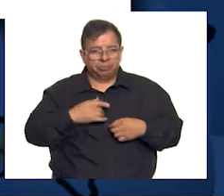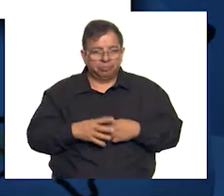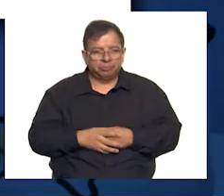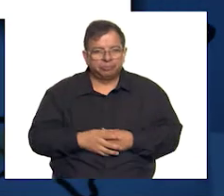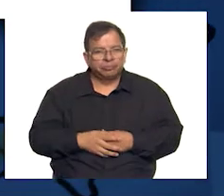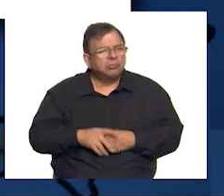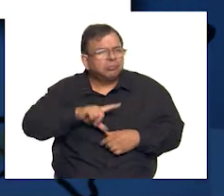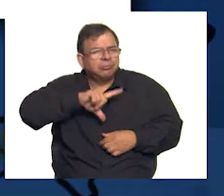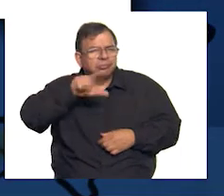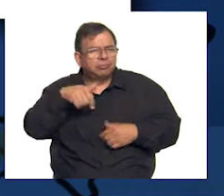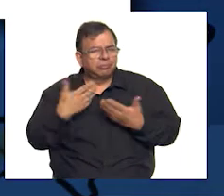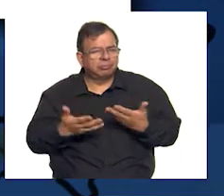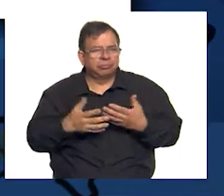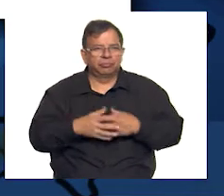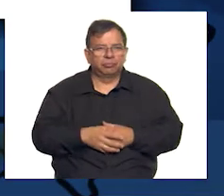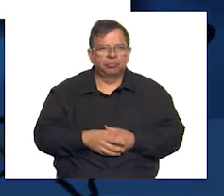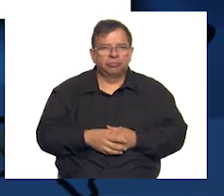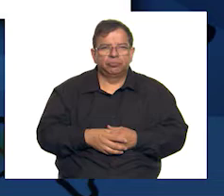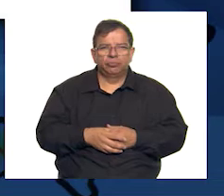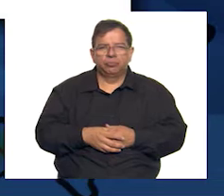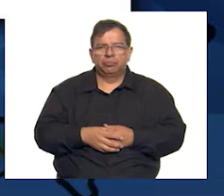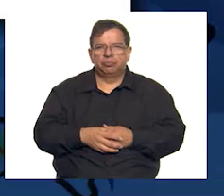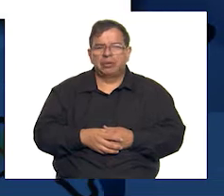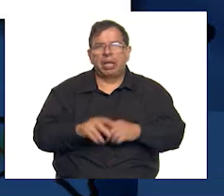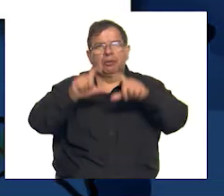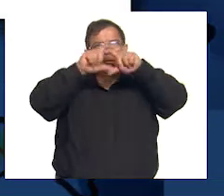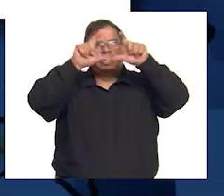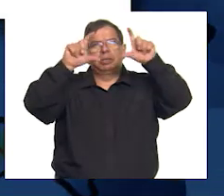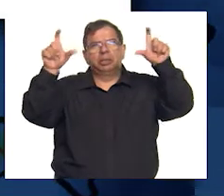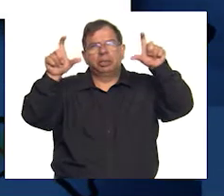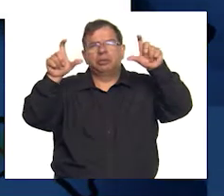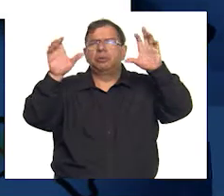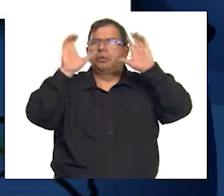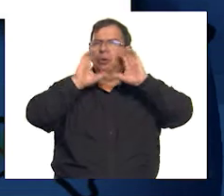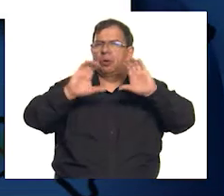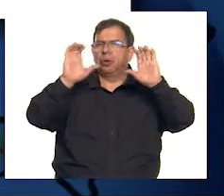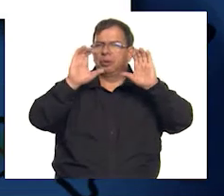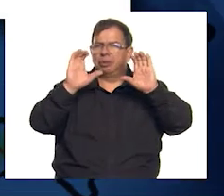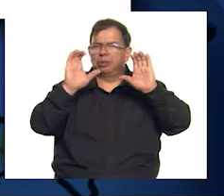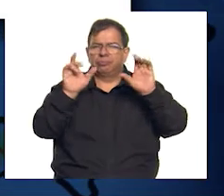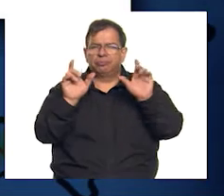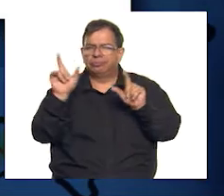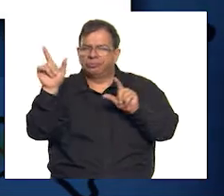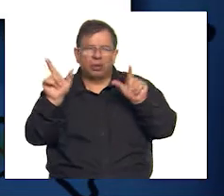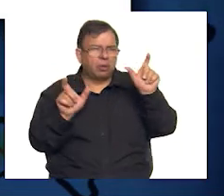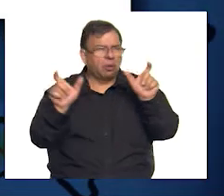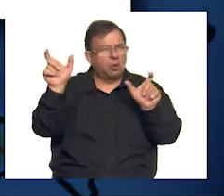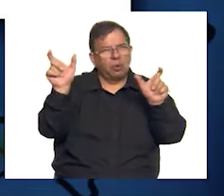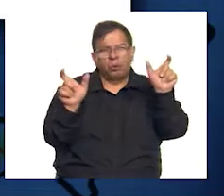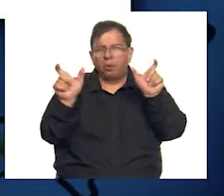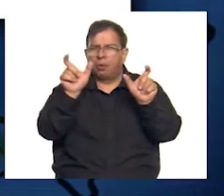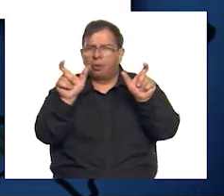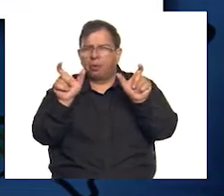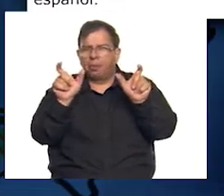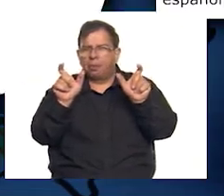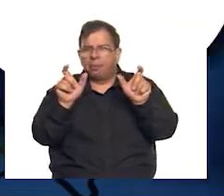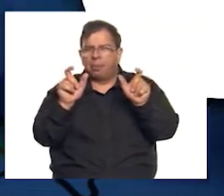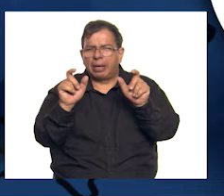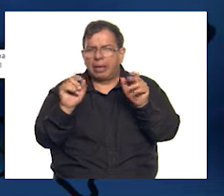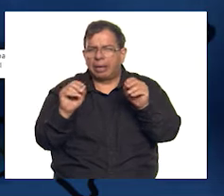después? Pues ya con el lugar del título y la canción, identifiqué el espacio que tenía para incluir mis